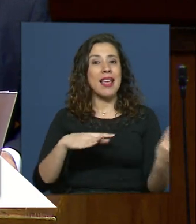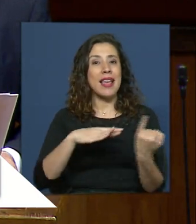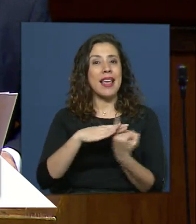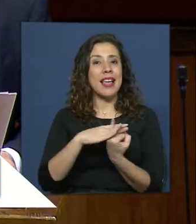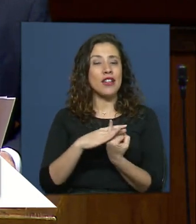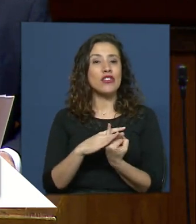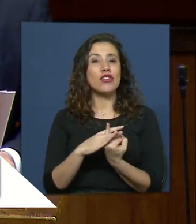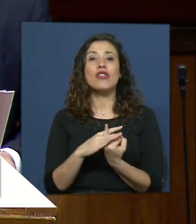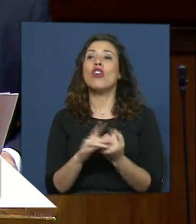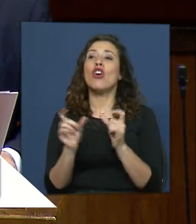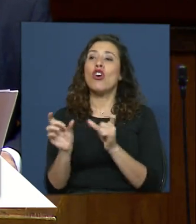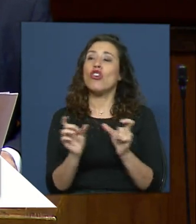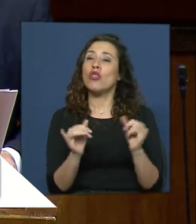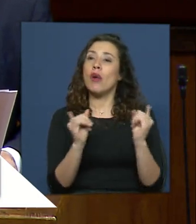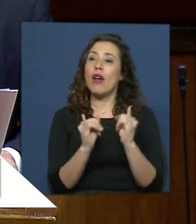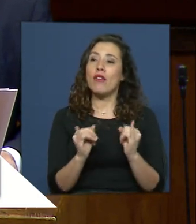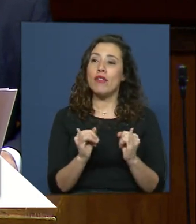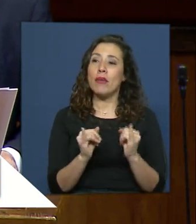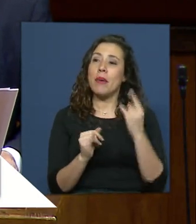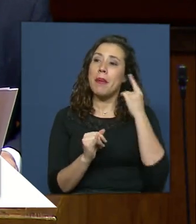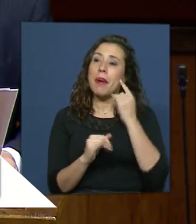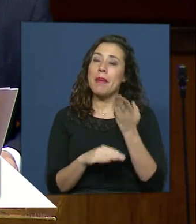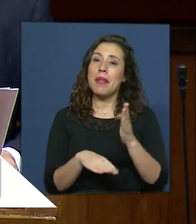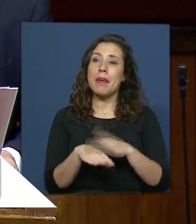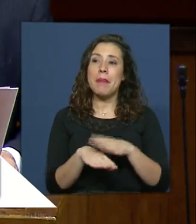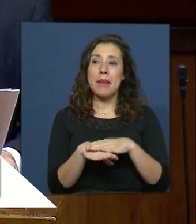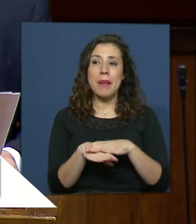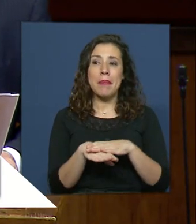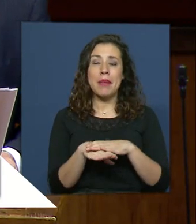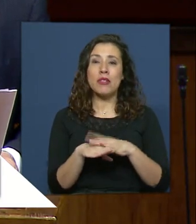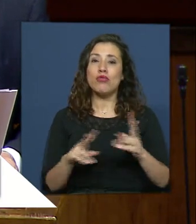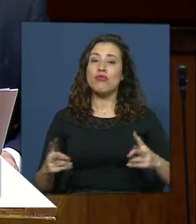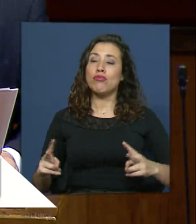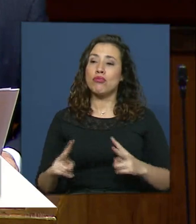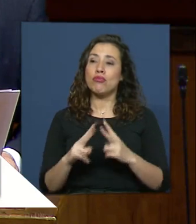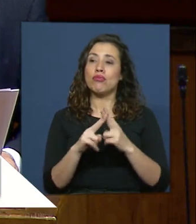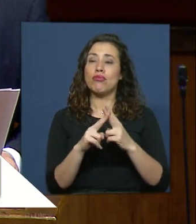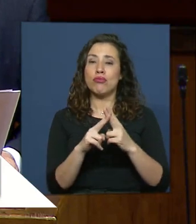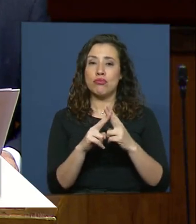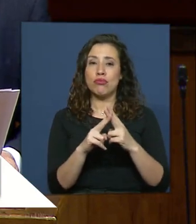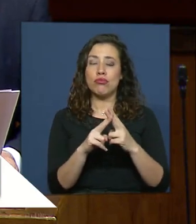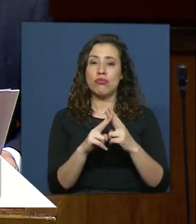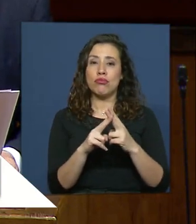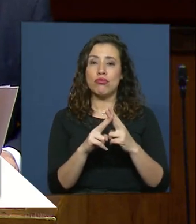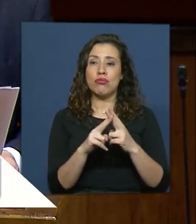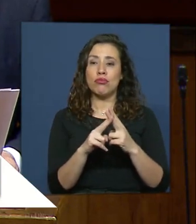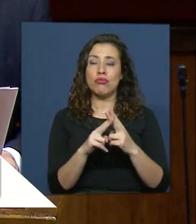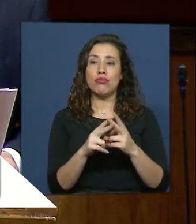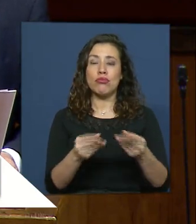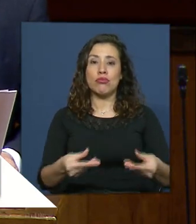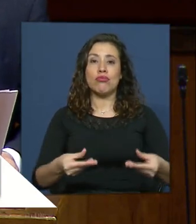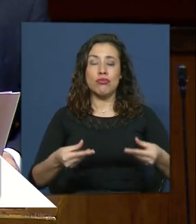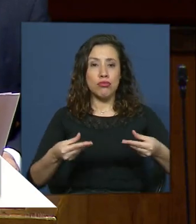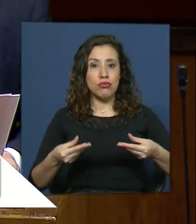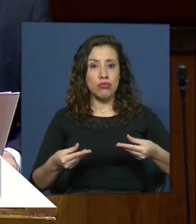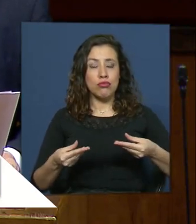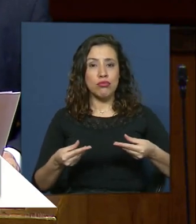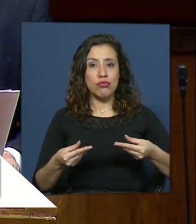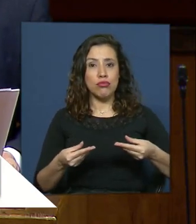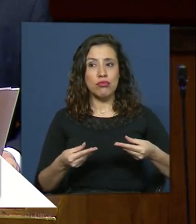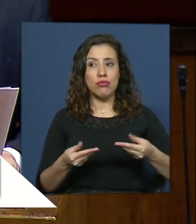regula un procedimiento para obtener permisos de edificación y recepciona